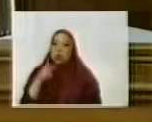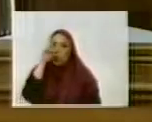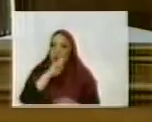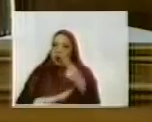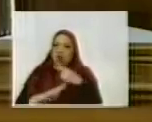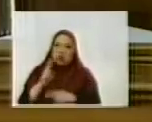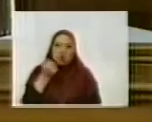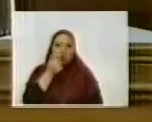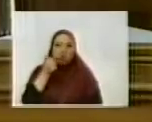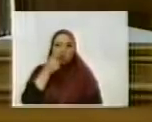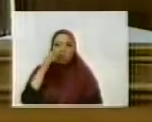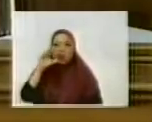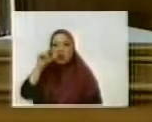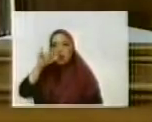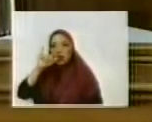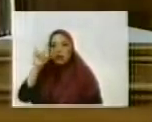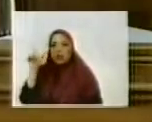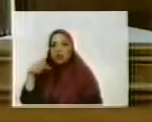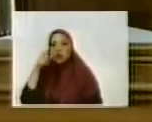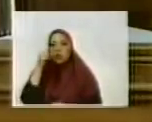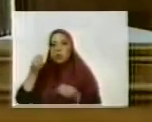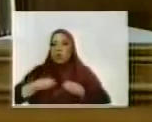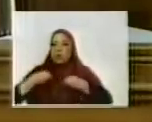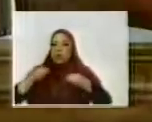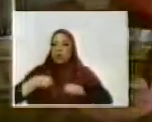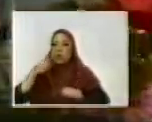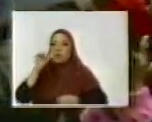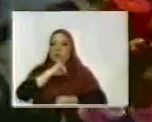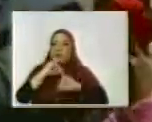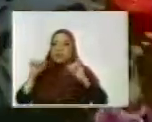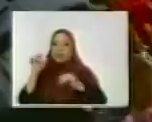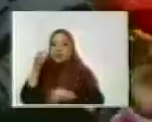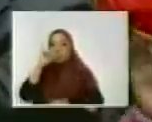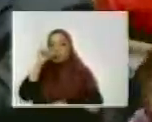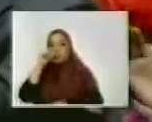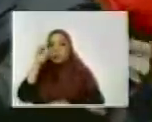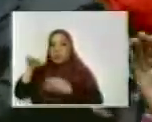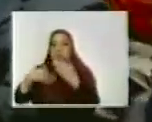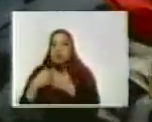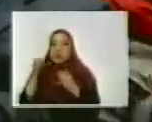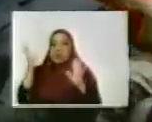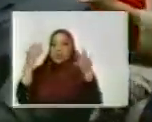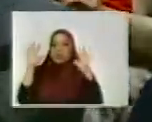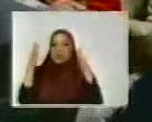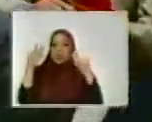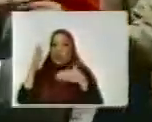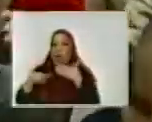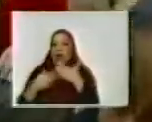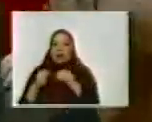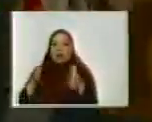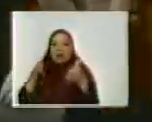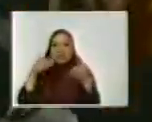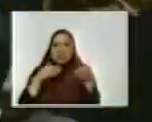Honor y gloria a Alí Rodríguez Araque. ¡Viva el comandante Fausto! ¡Hasta la victoria siempre!